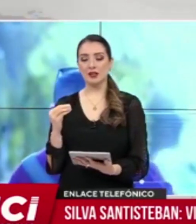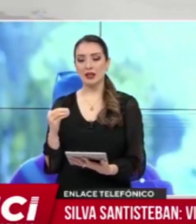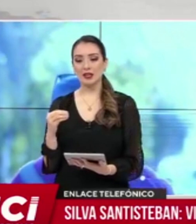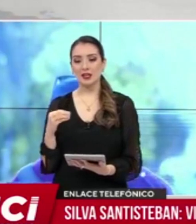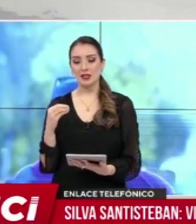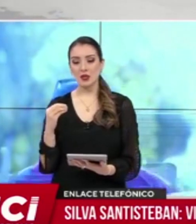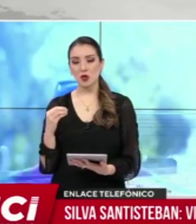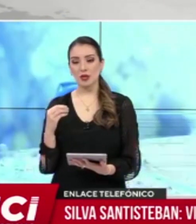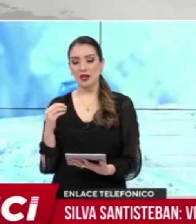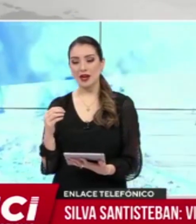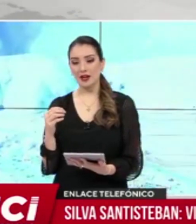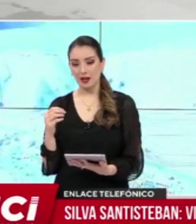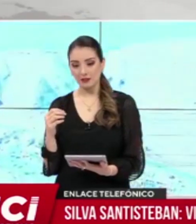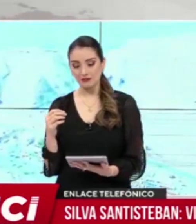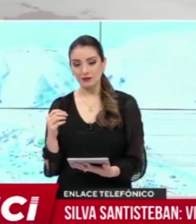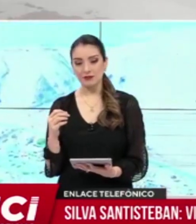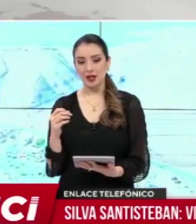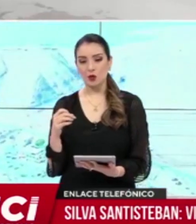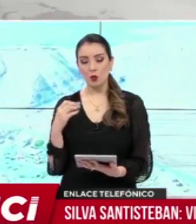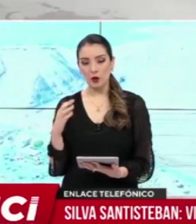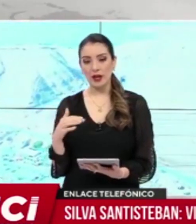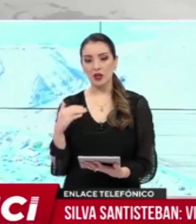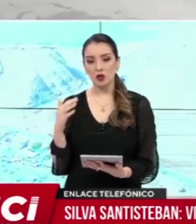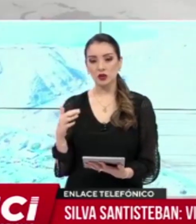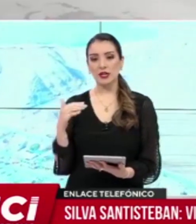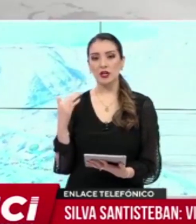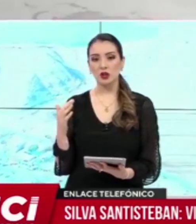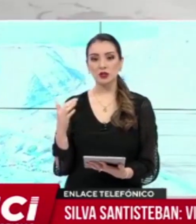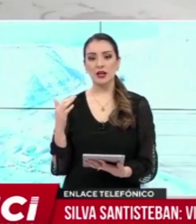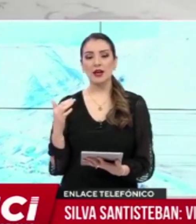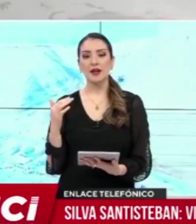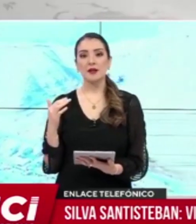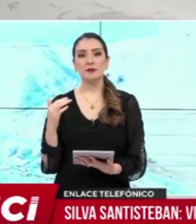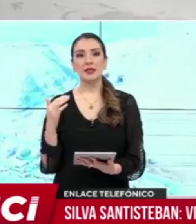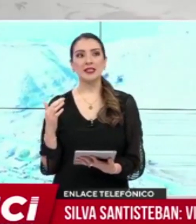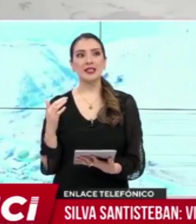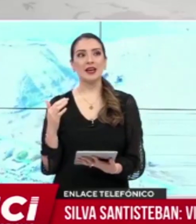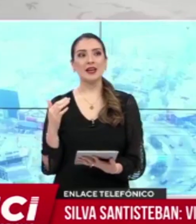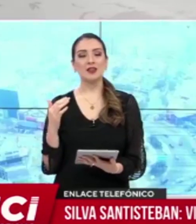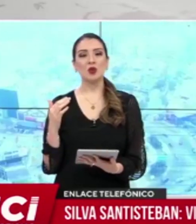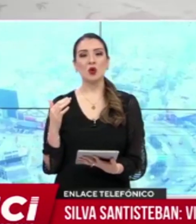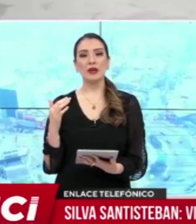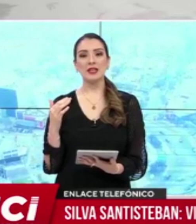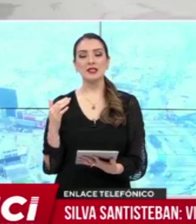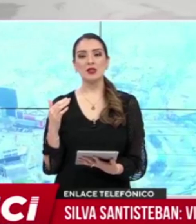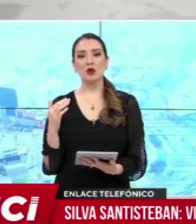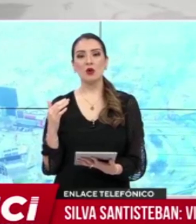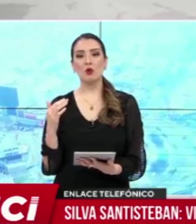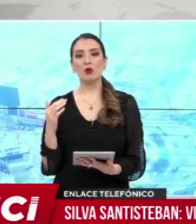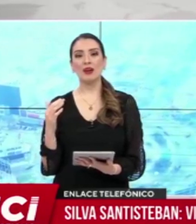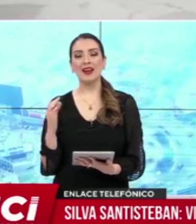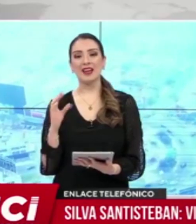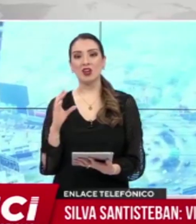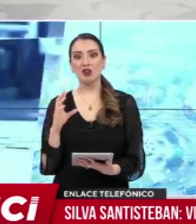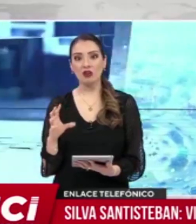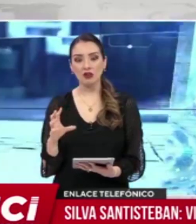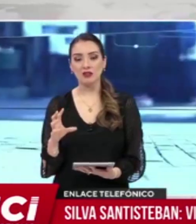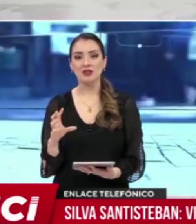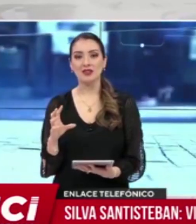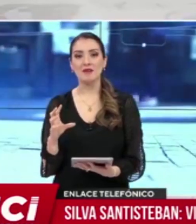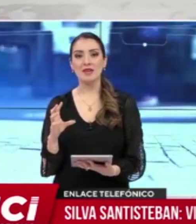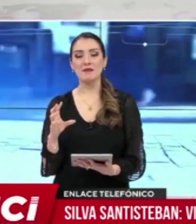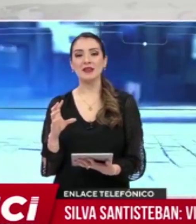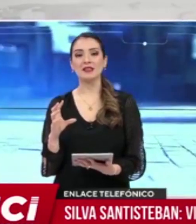actuar del señor Vizcarra, de una y otra mentira, ¿no hubiera sido un